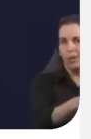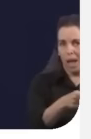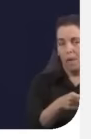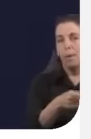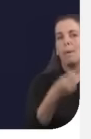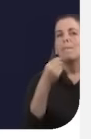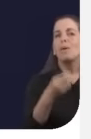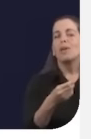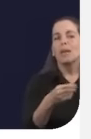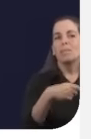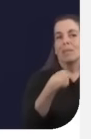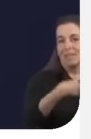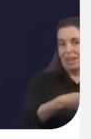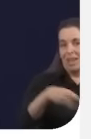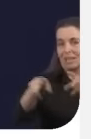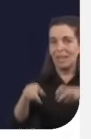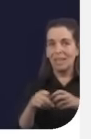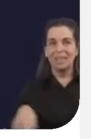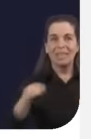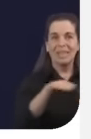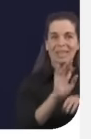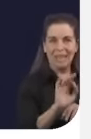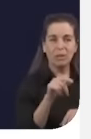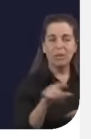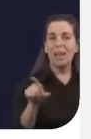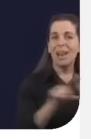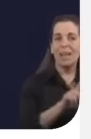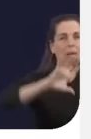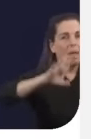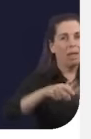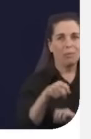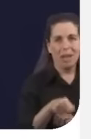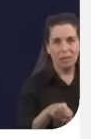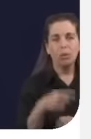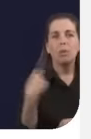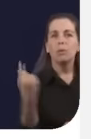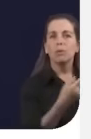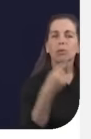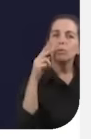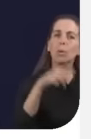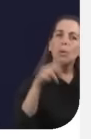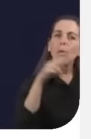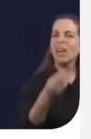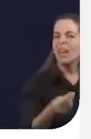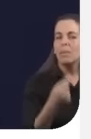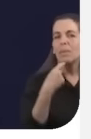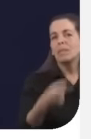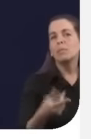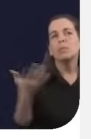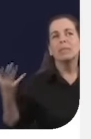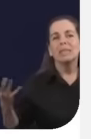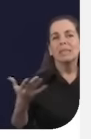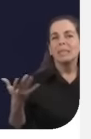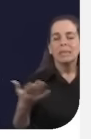más gasto público y en nosotros siempre decimos y así lo vamos a cumplir no importa lo que pase